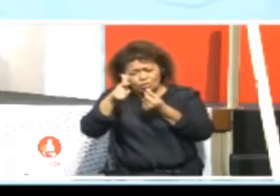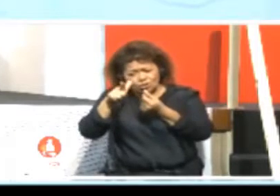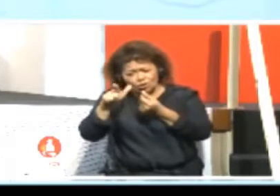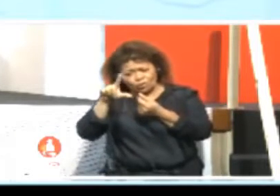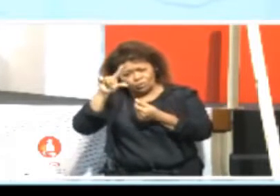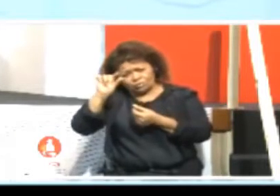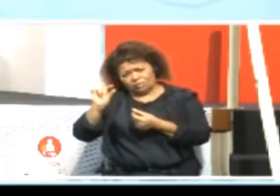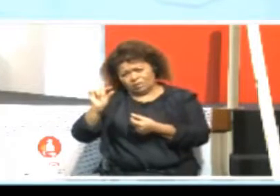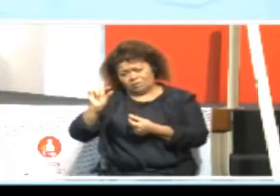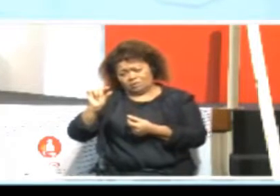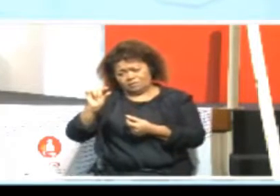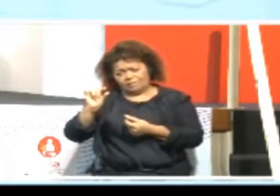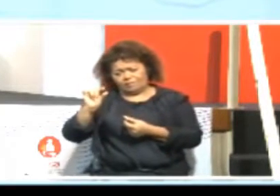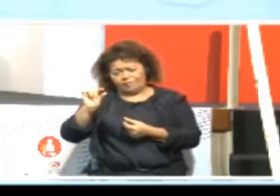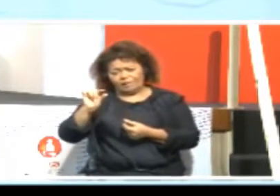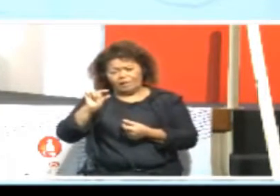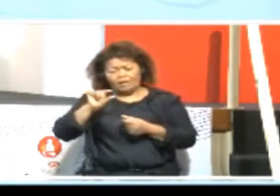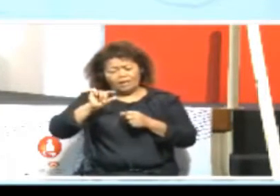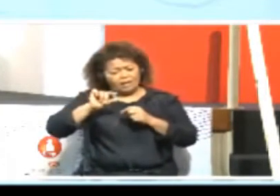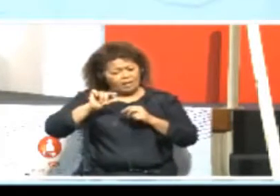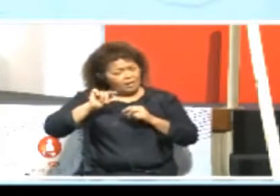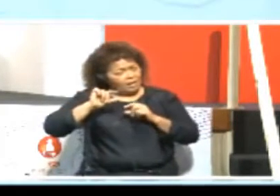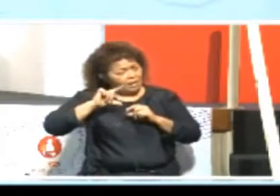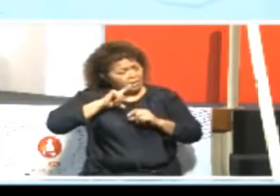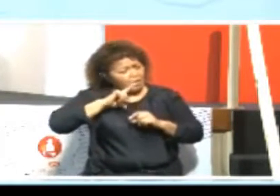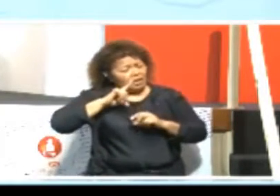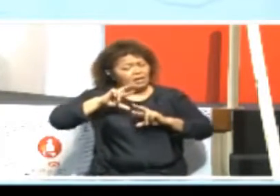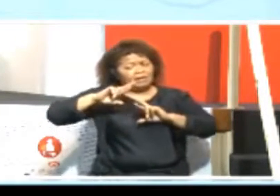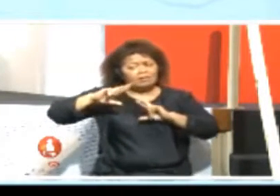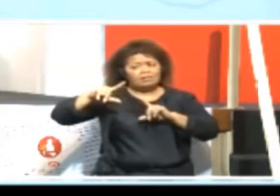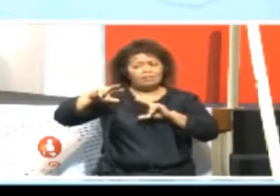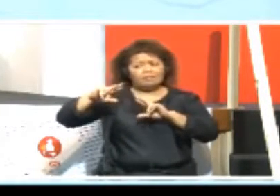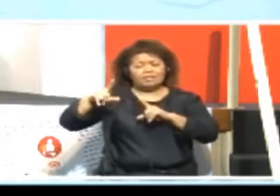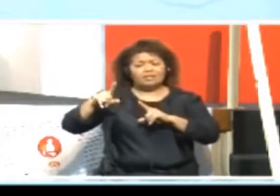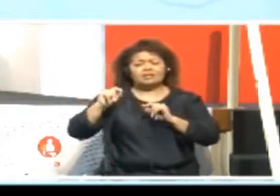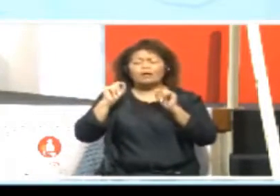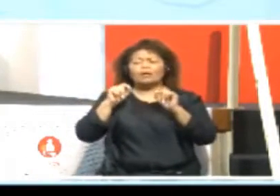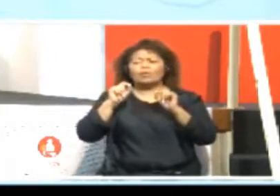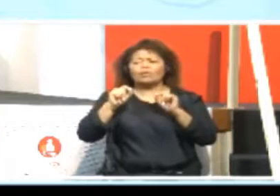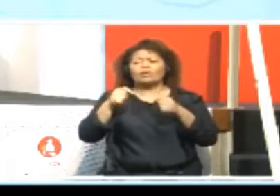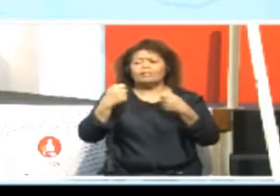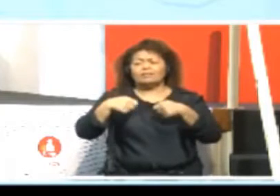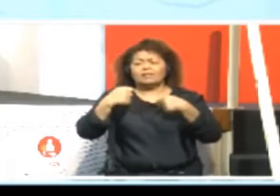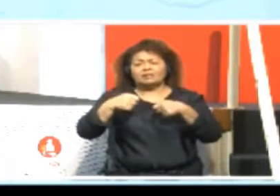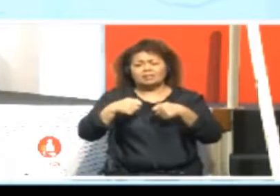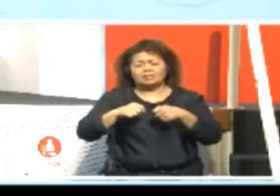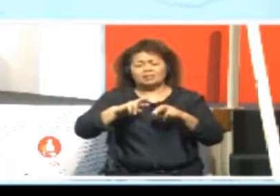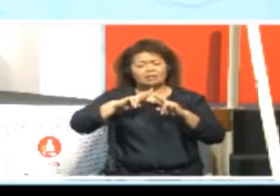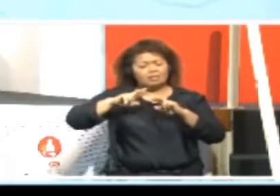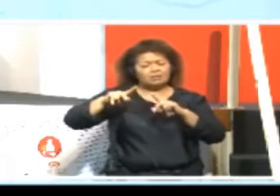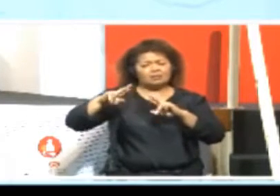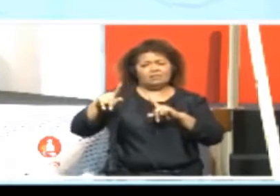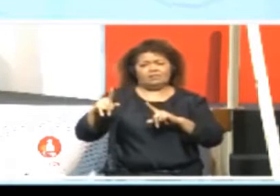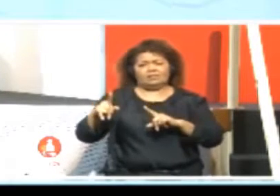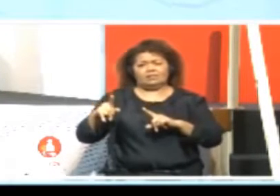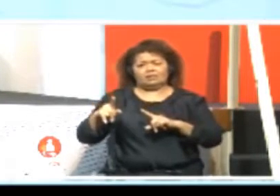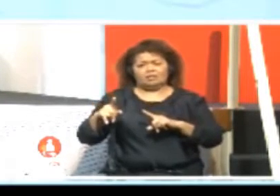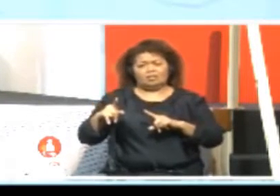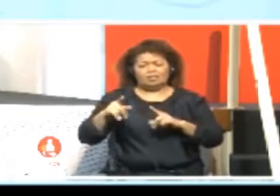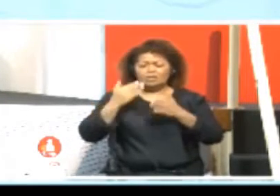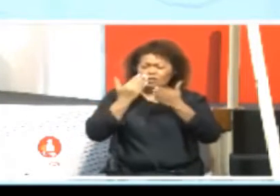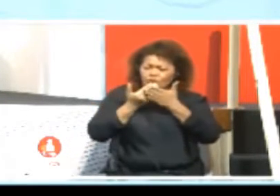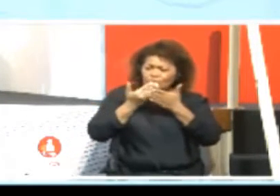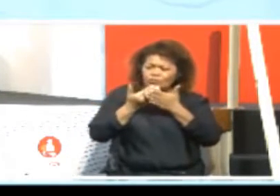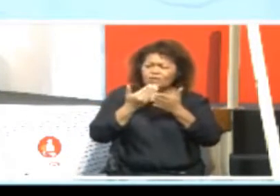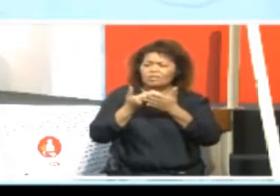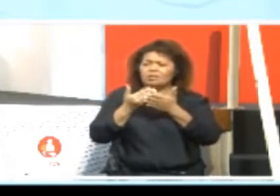hay variación, se justifica explicar a qué se debe eso. Sin embargo, también estudié el desempeño de los municipios en términos de